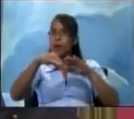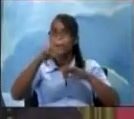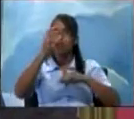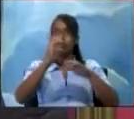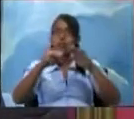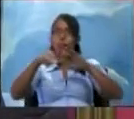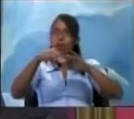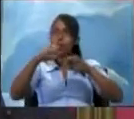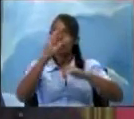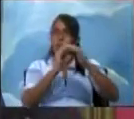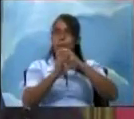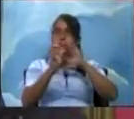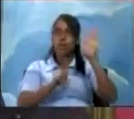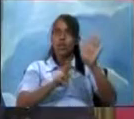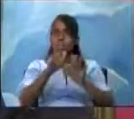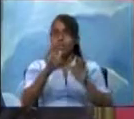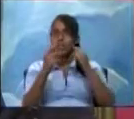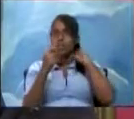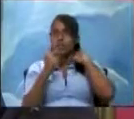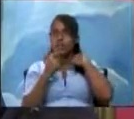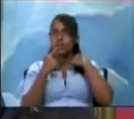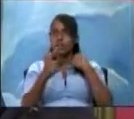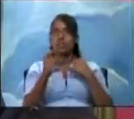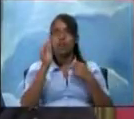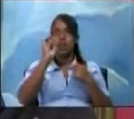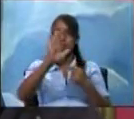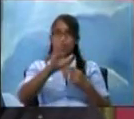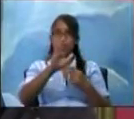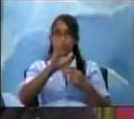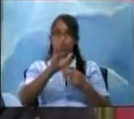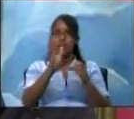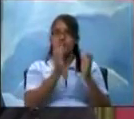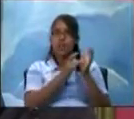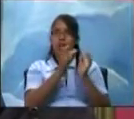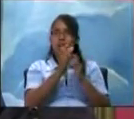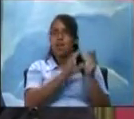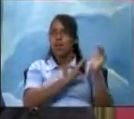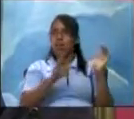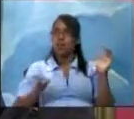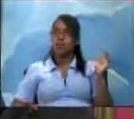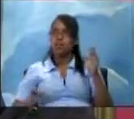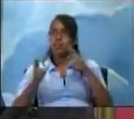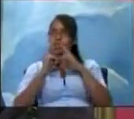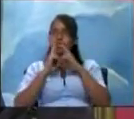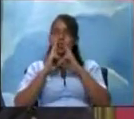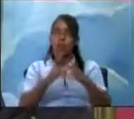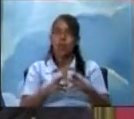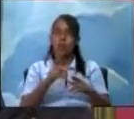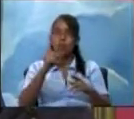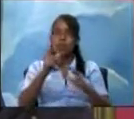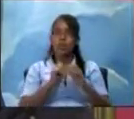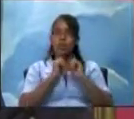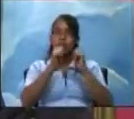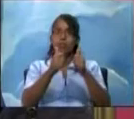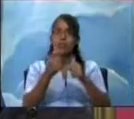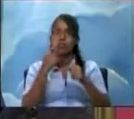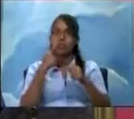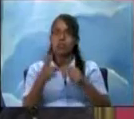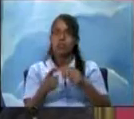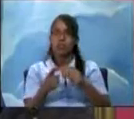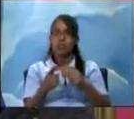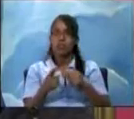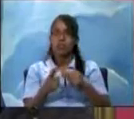Marcos, capítulo 13, dicen así. Jesús, respondiéndoles, comenzó a